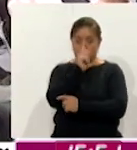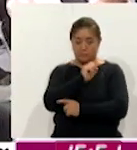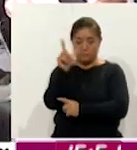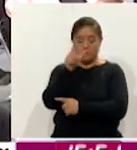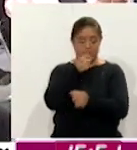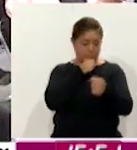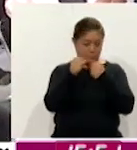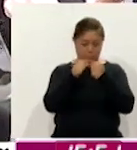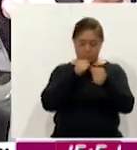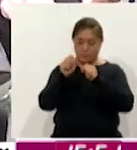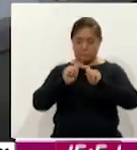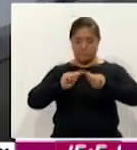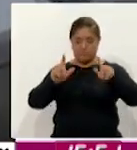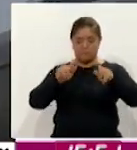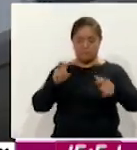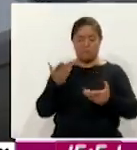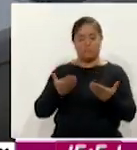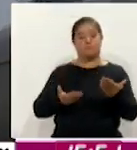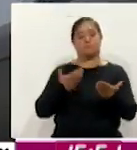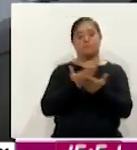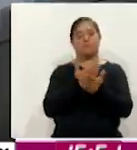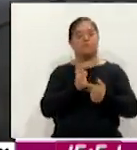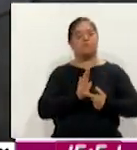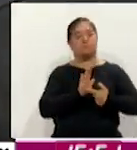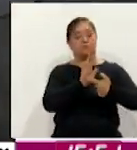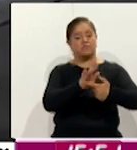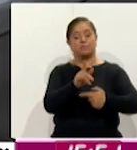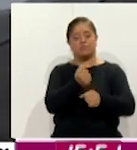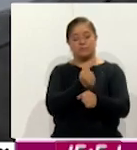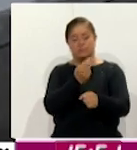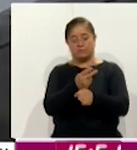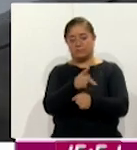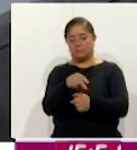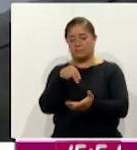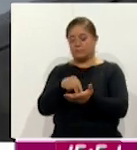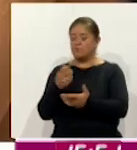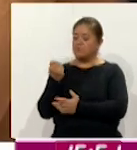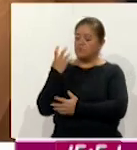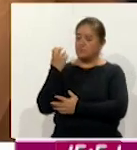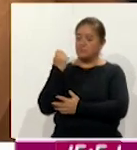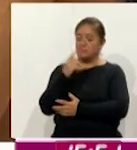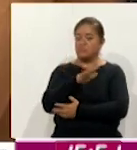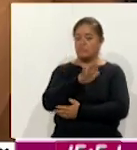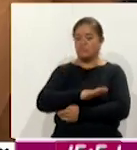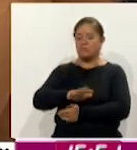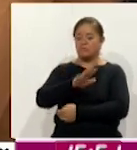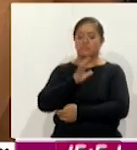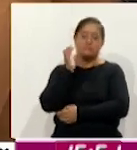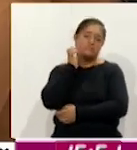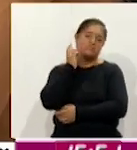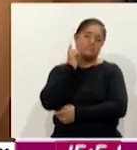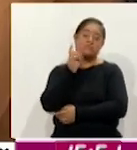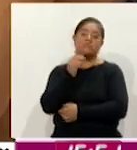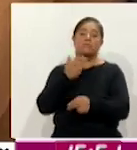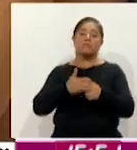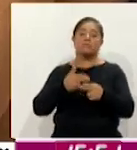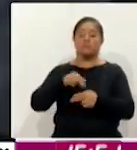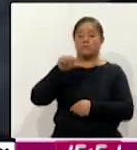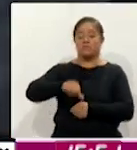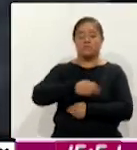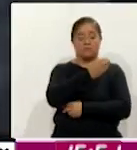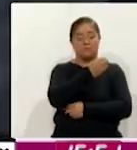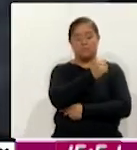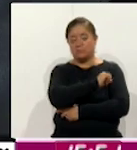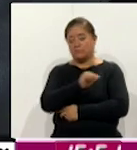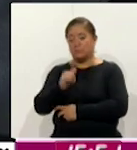de Tlaxcala a presentar sus propuestas en la Secretaría Parlamentaria del Recinto Legislativo hasta este martes de 9 a 17 horas,